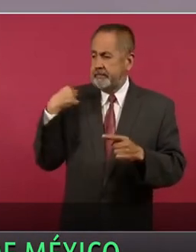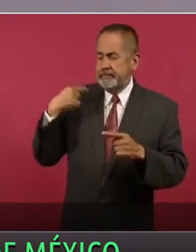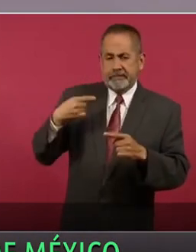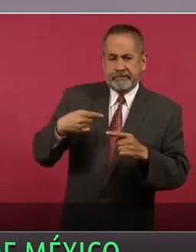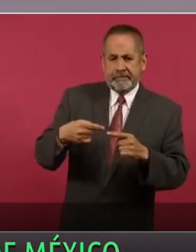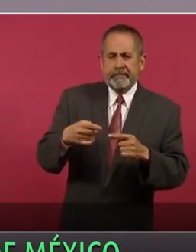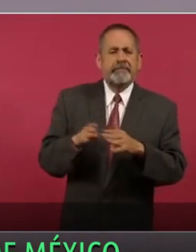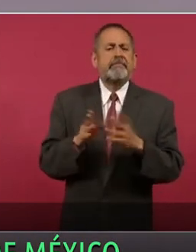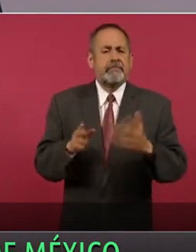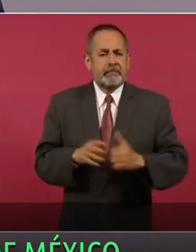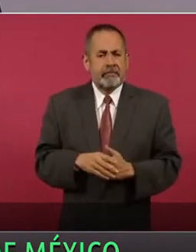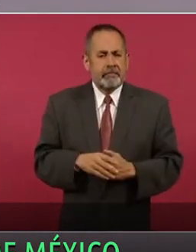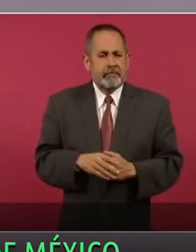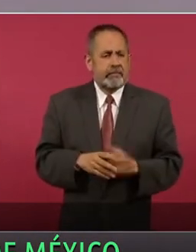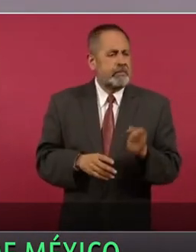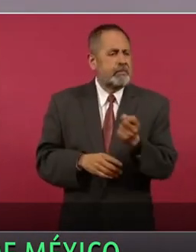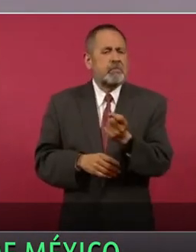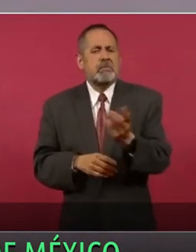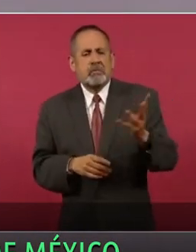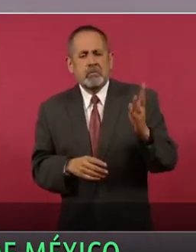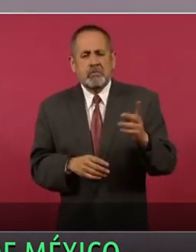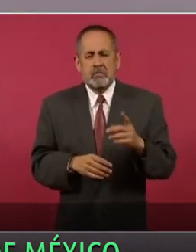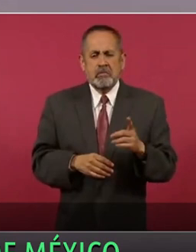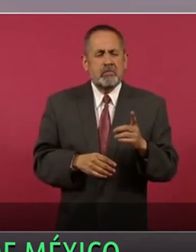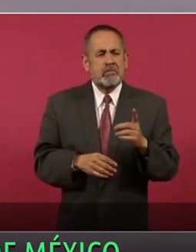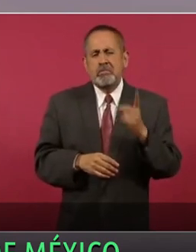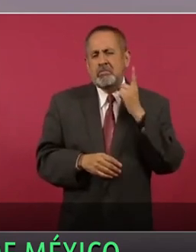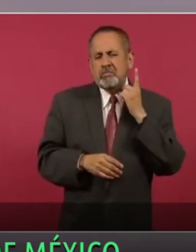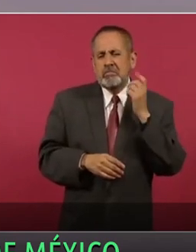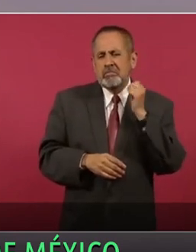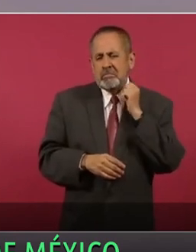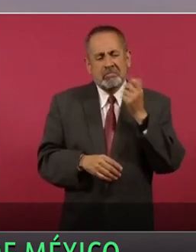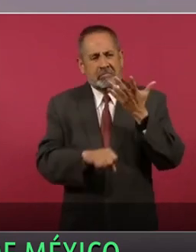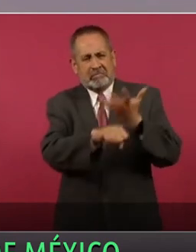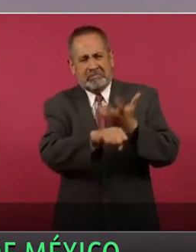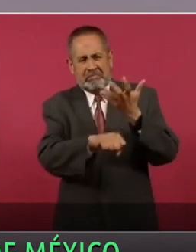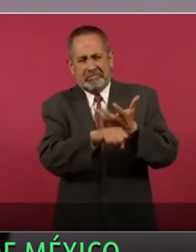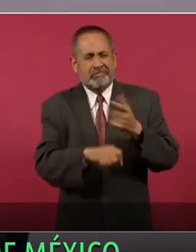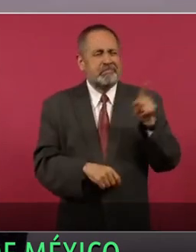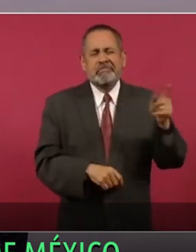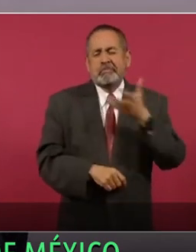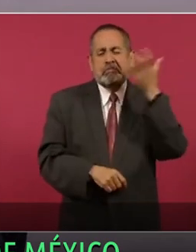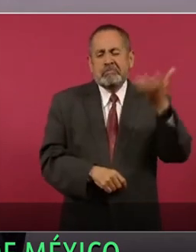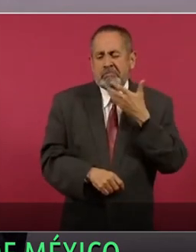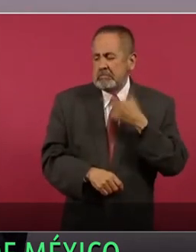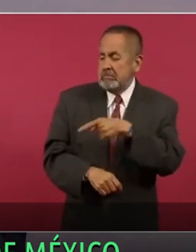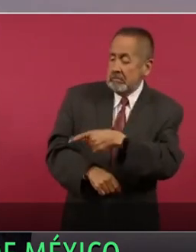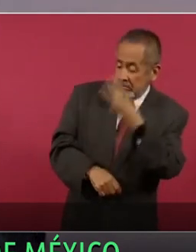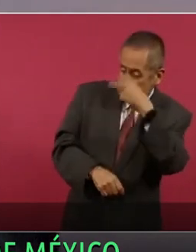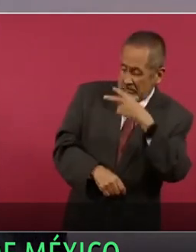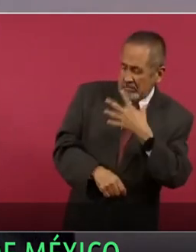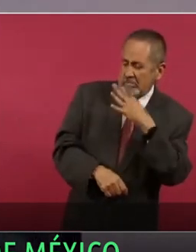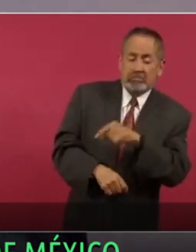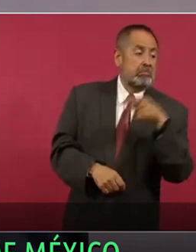días algunos legisladores de Estados Unidos acostumbrados a ver la